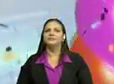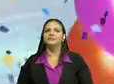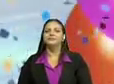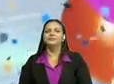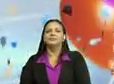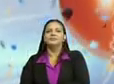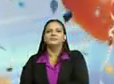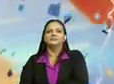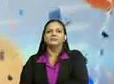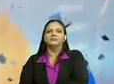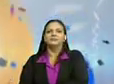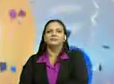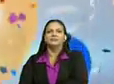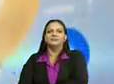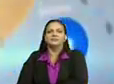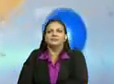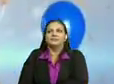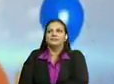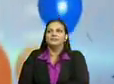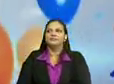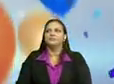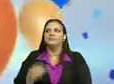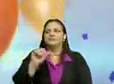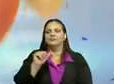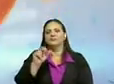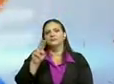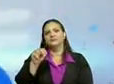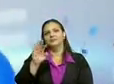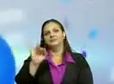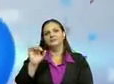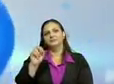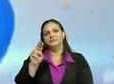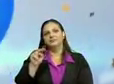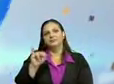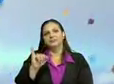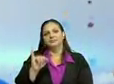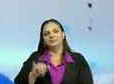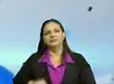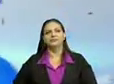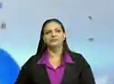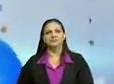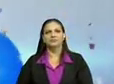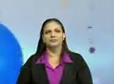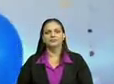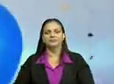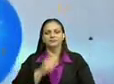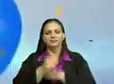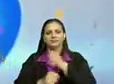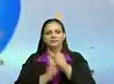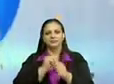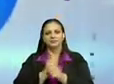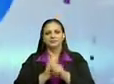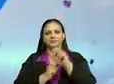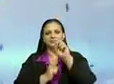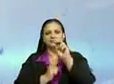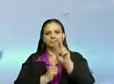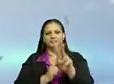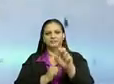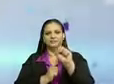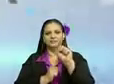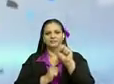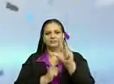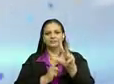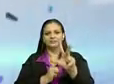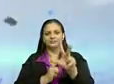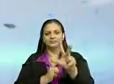tengas dicha! ¡Anthony! ¡Uy, a taxi! ¡23 años, don Anthony! ¡Feliz cumpleaños,